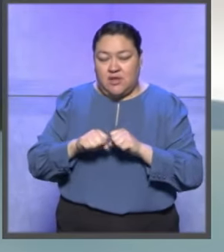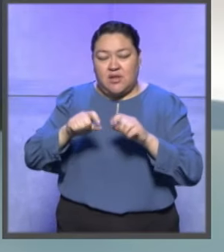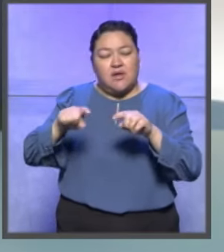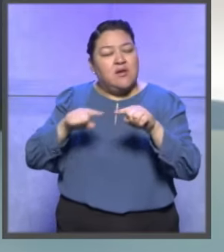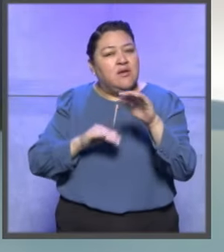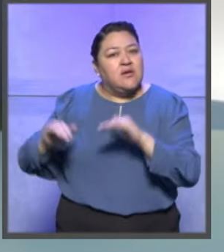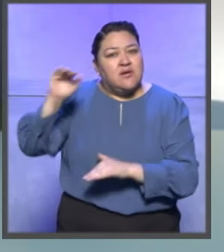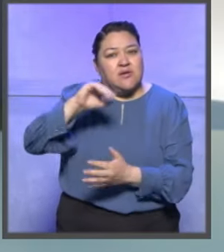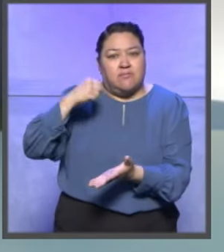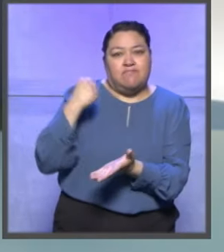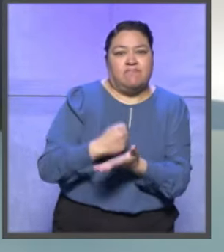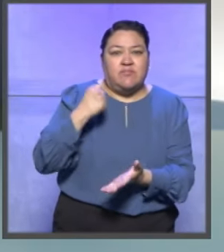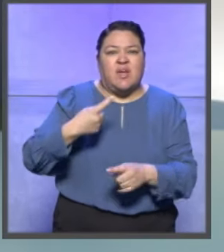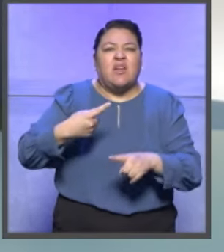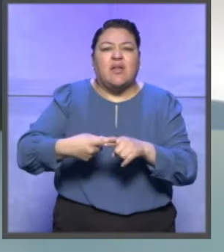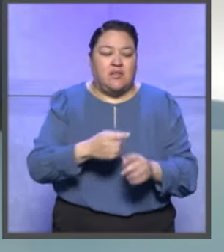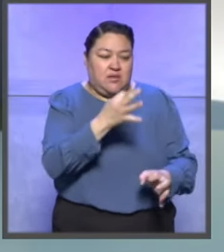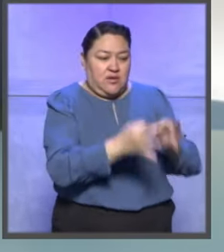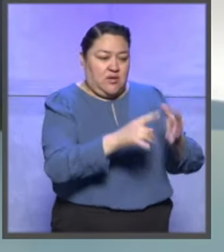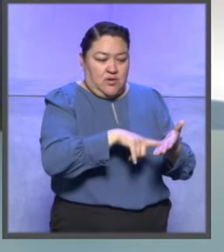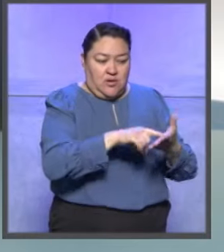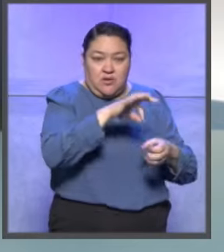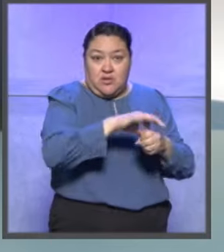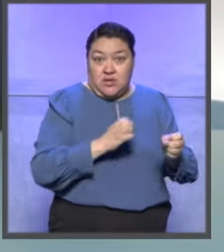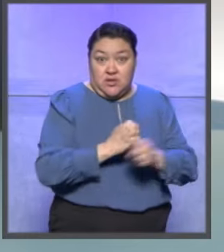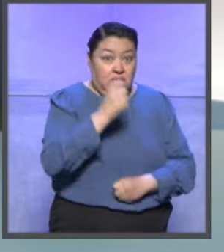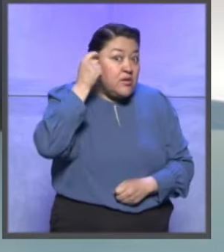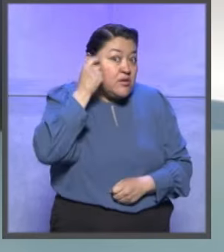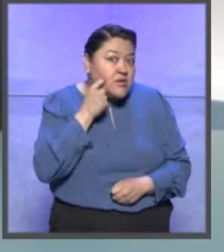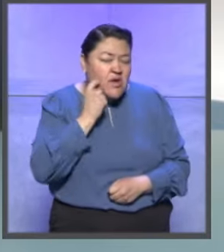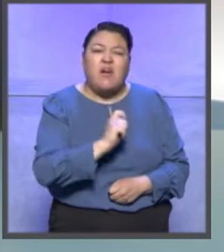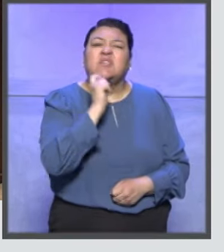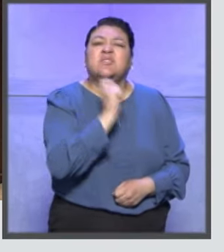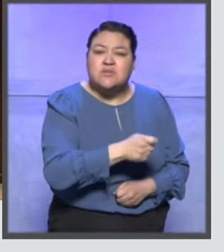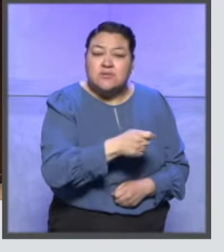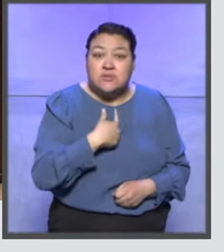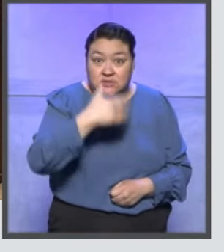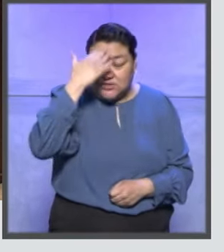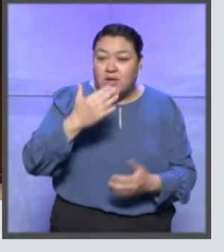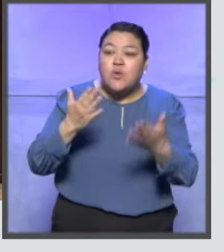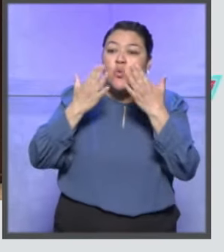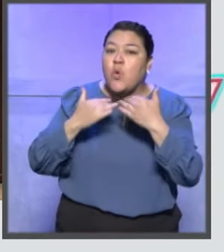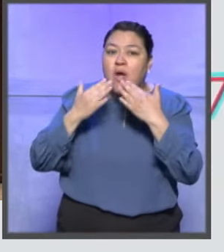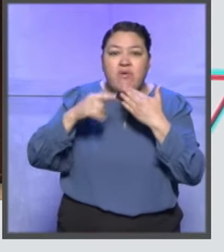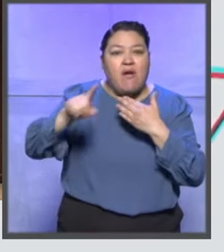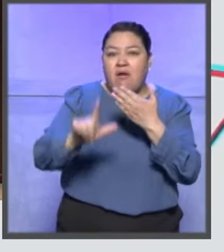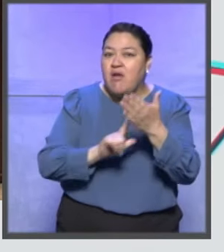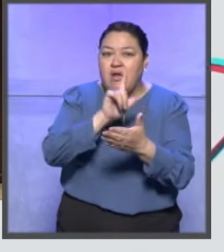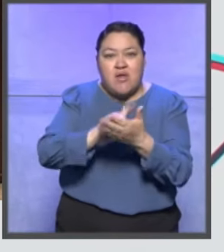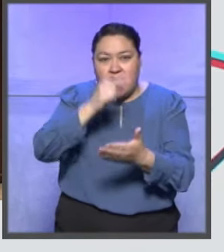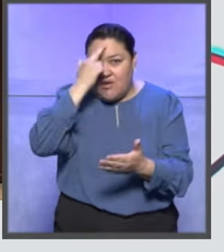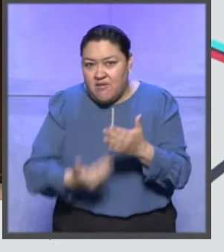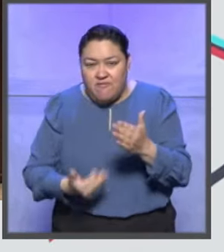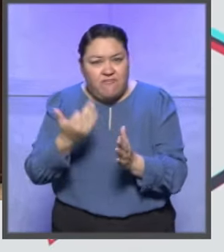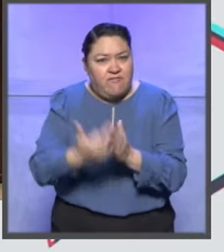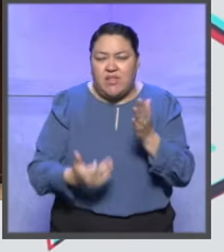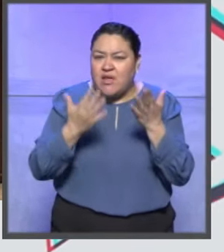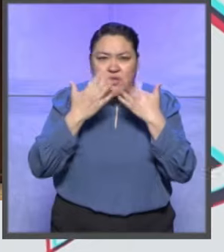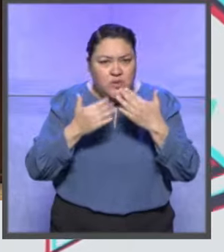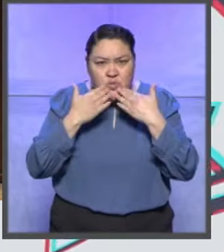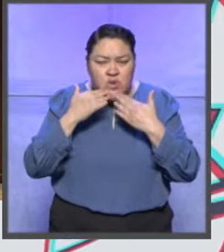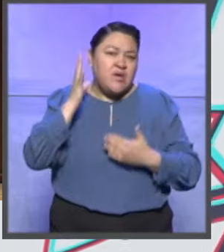confirmó por unanimidad de votos la sentencia dictada por el Tribunal Electoral del Estado de Guerrero, que declaró inexistente la omisión legislativa atribuida